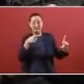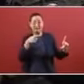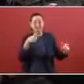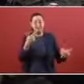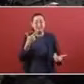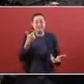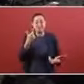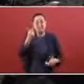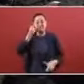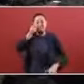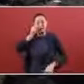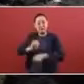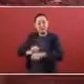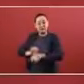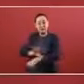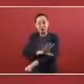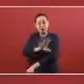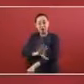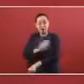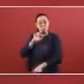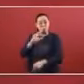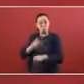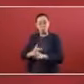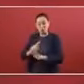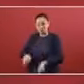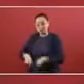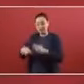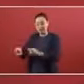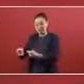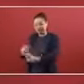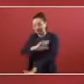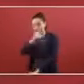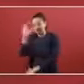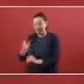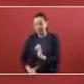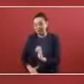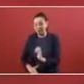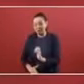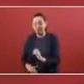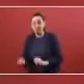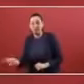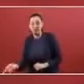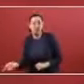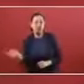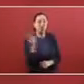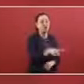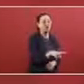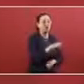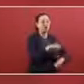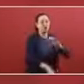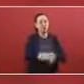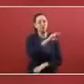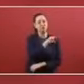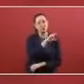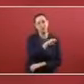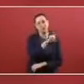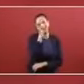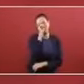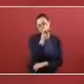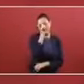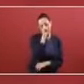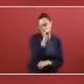de energía, que se van de consejeros a trabajar a las